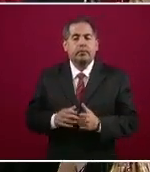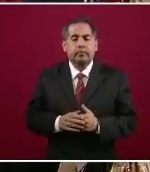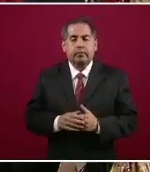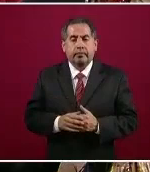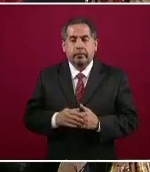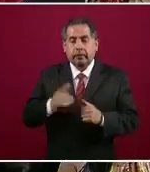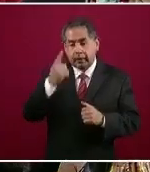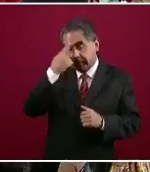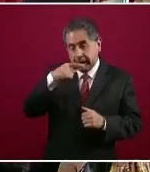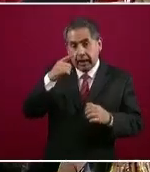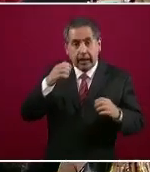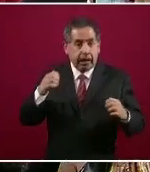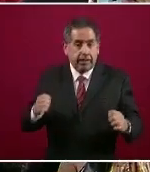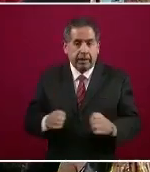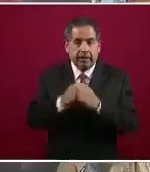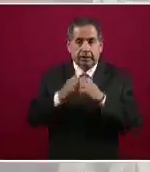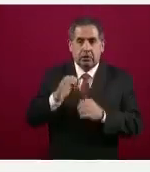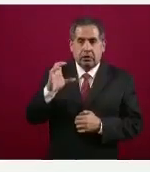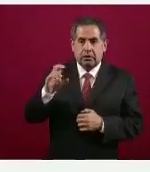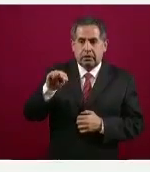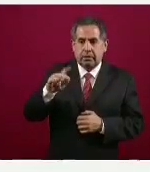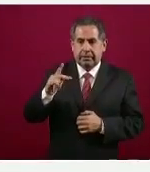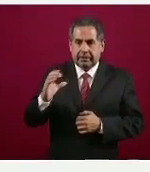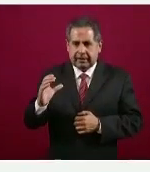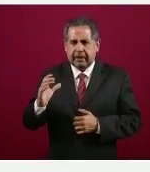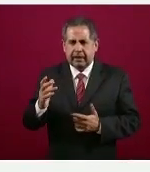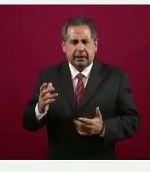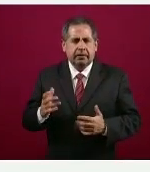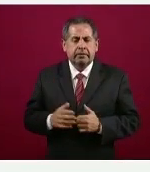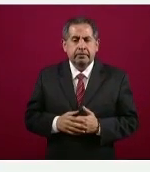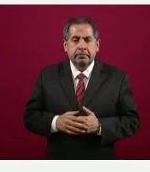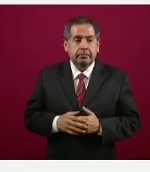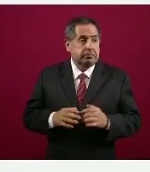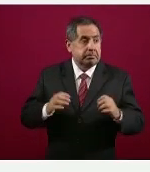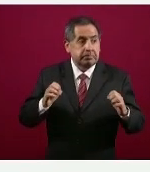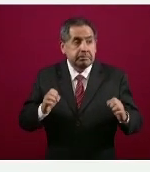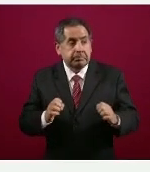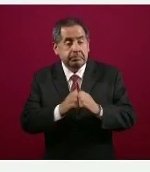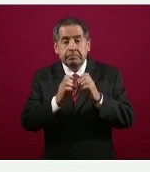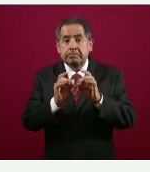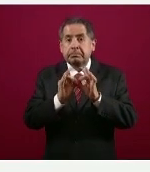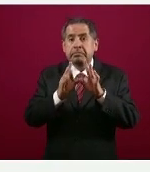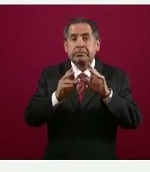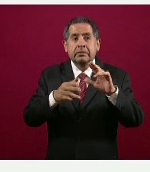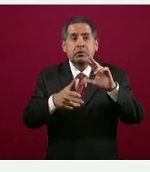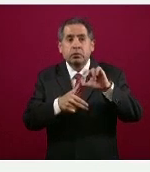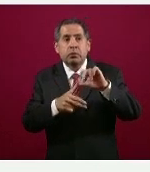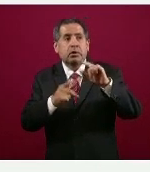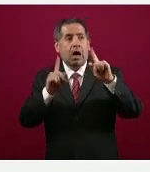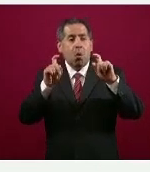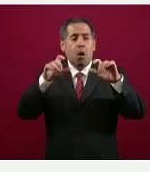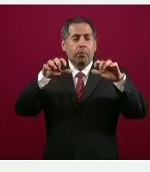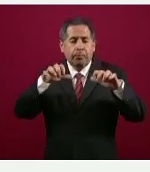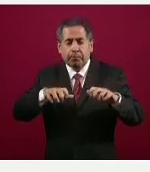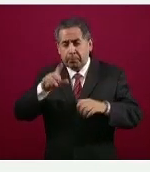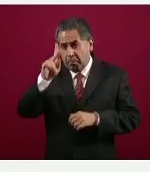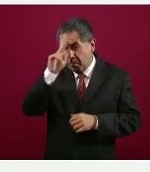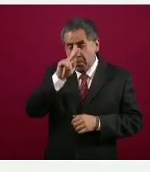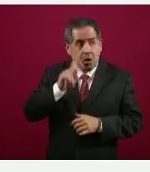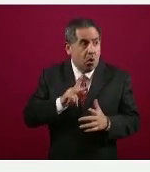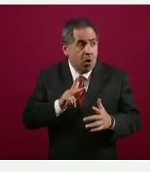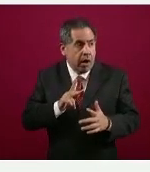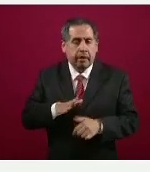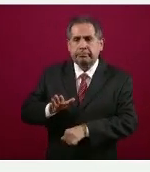ante Emergencias emite una alerta ante cualquier peligro hidrometeorológico a partir de avisos que están